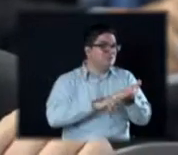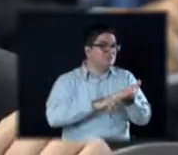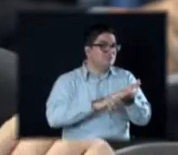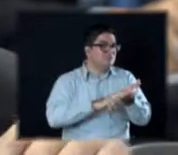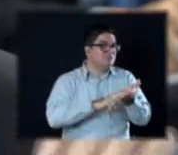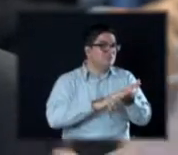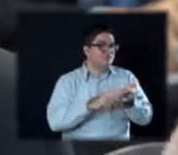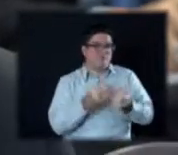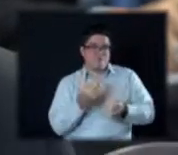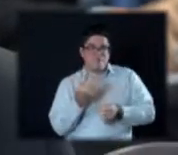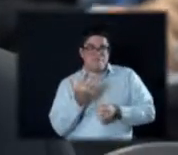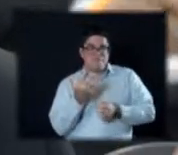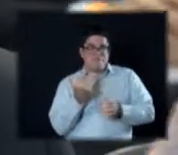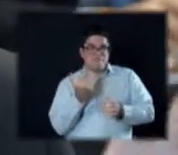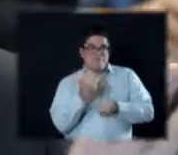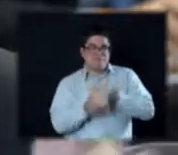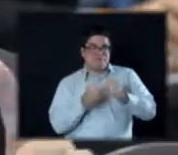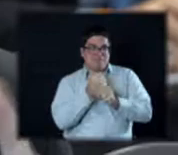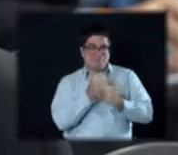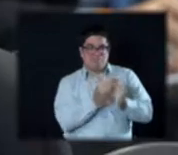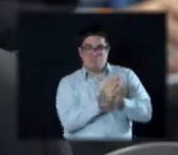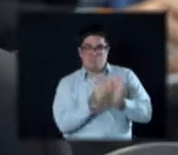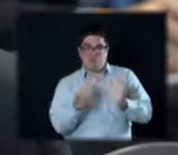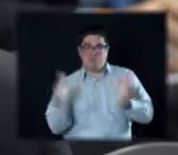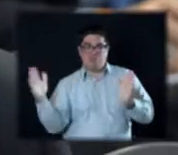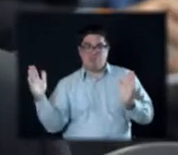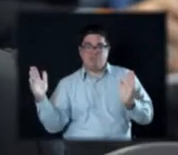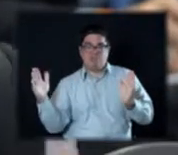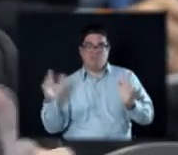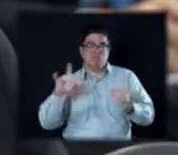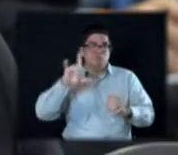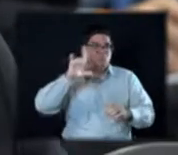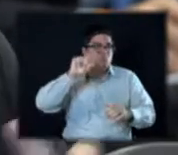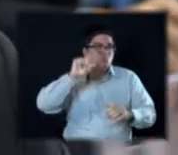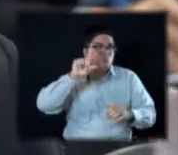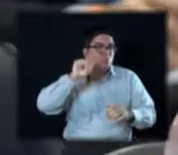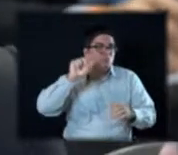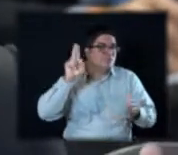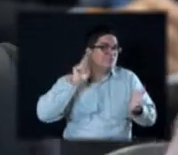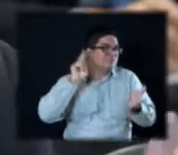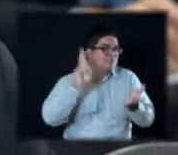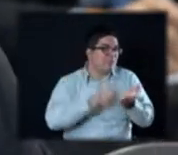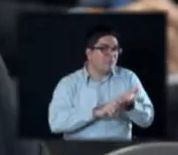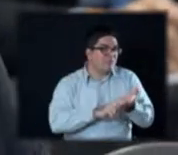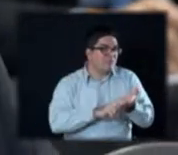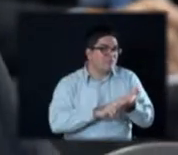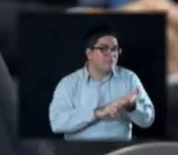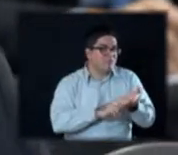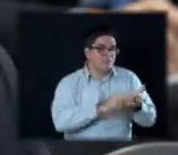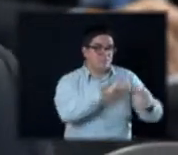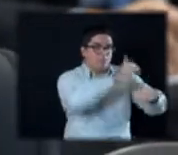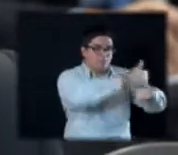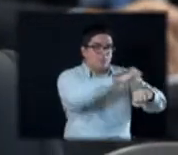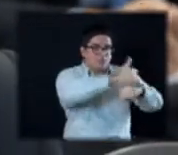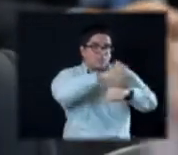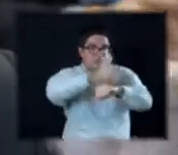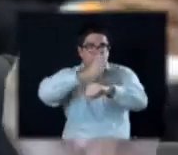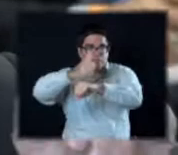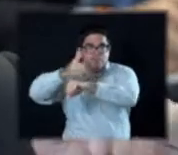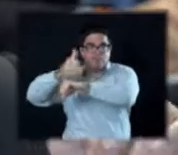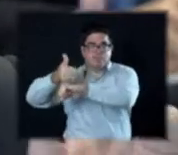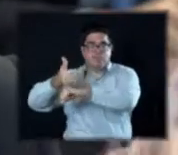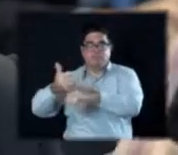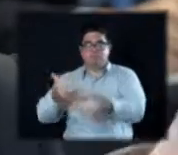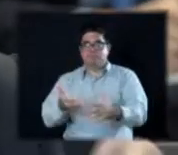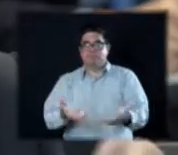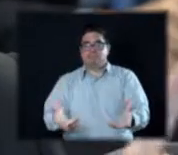50 años. 20. Más de 20 secretarios auxiliares para contabilidad,